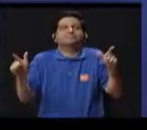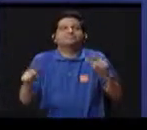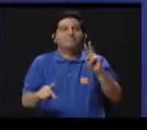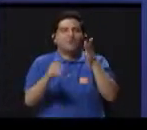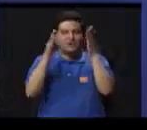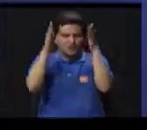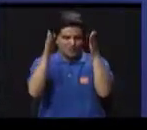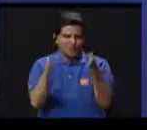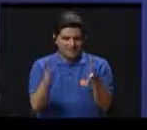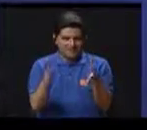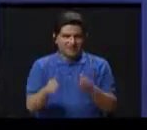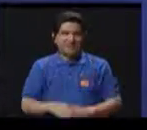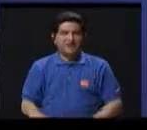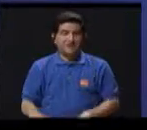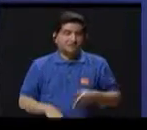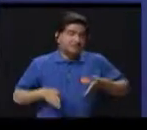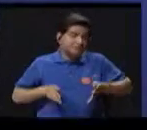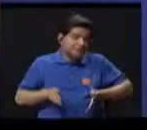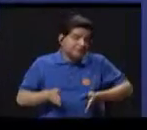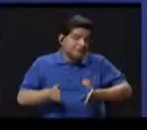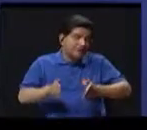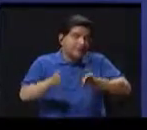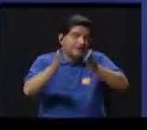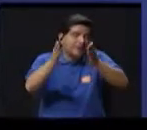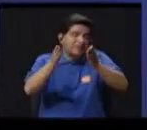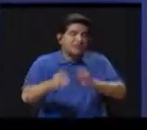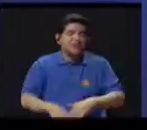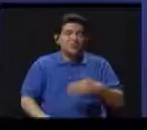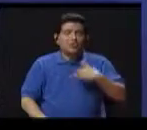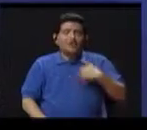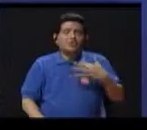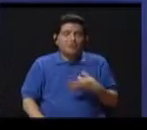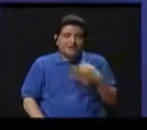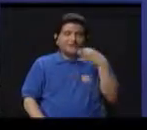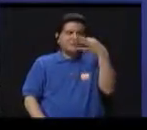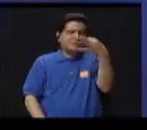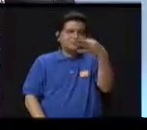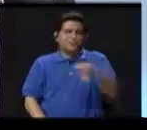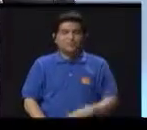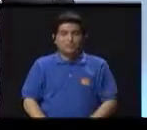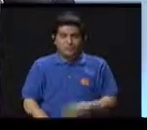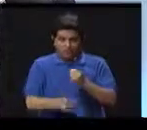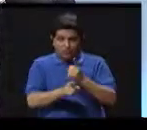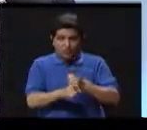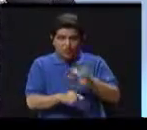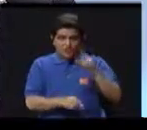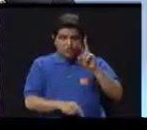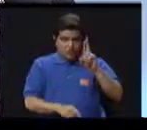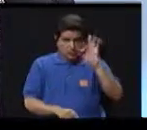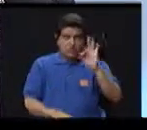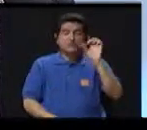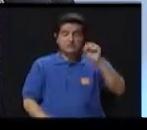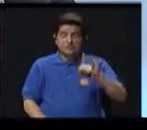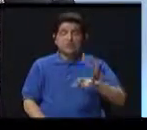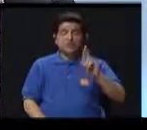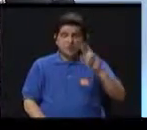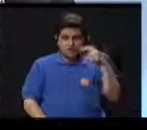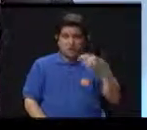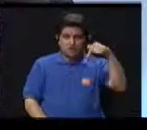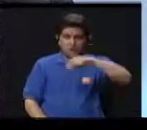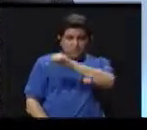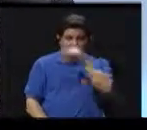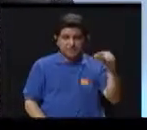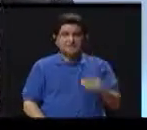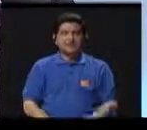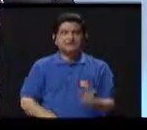de compañeros en un camino lleno de futuro. Rocío. Así es, Roberto. Hemos querido en esta semana en